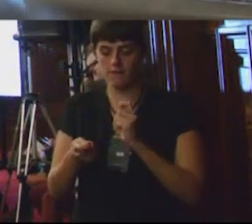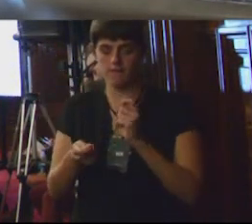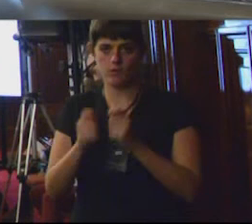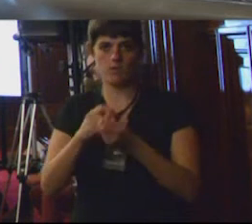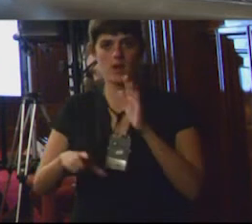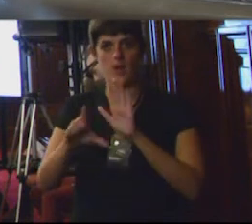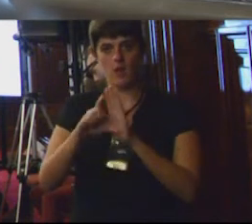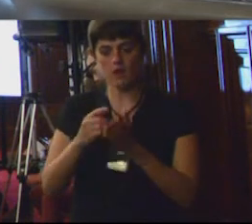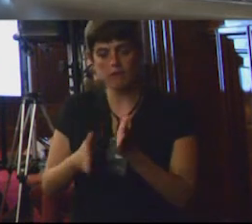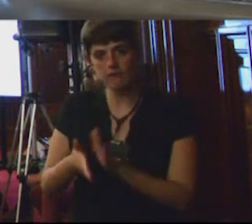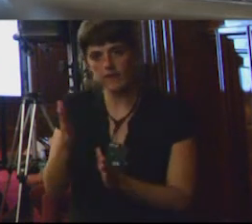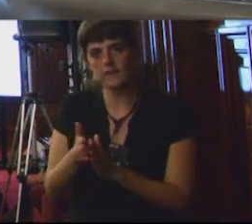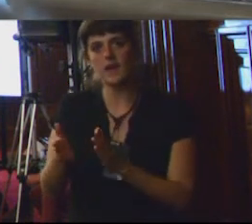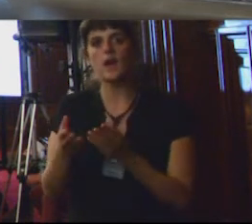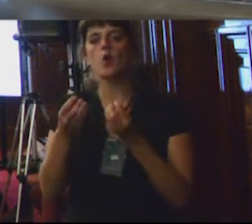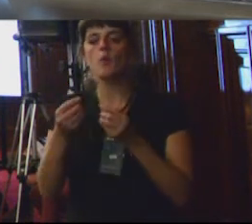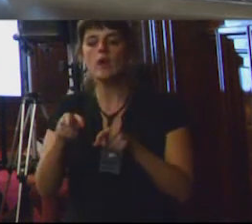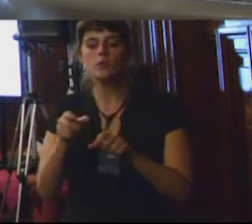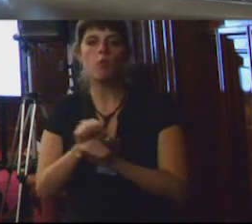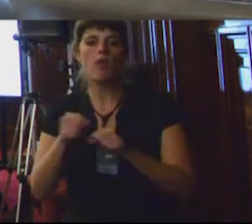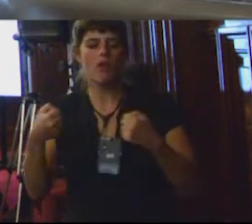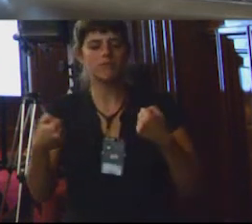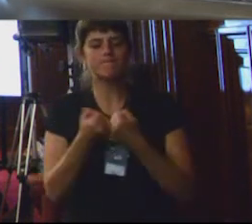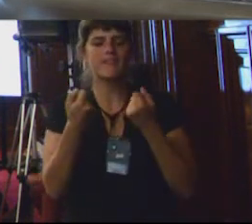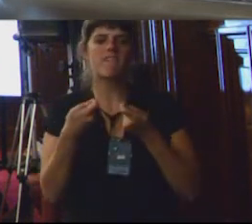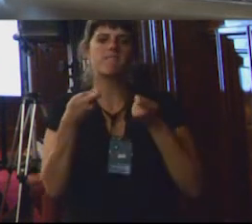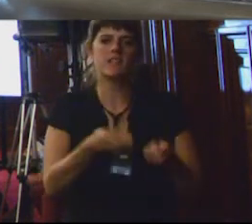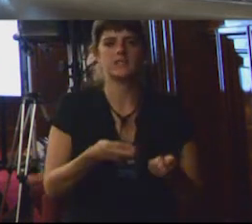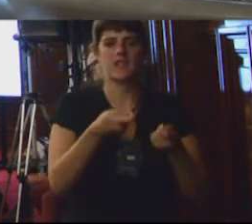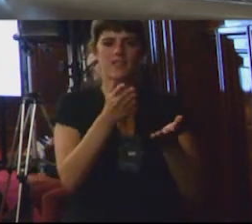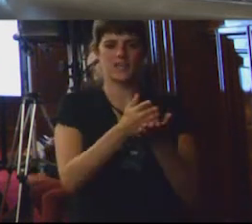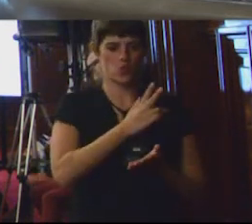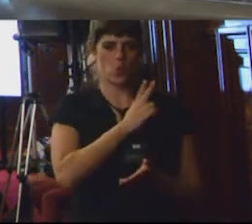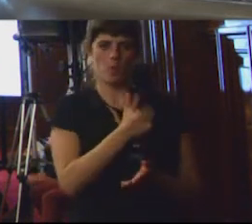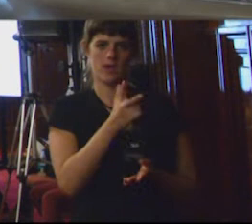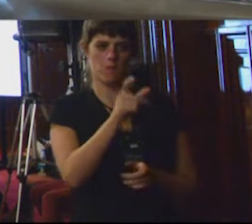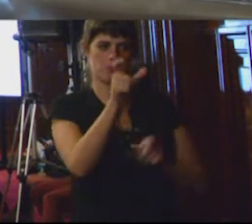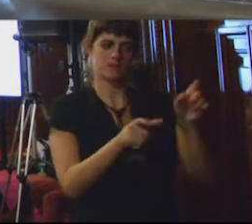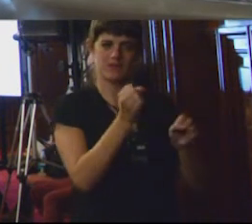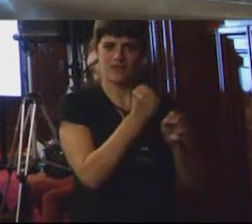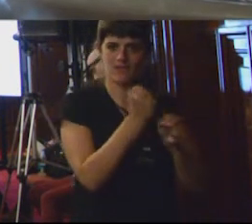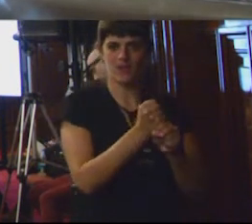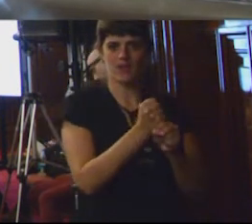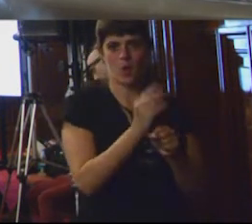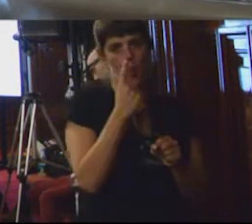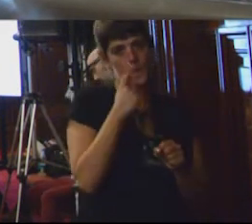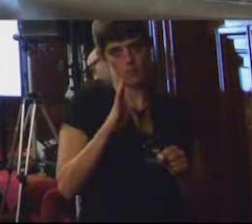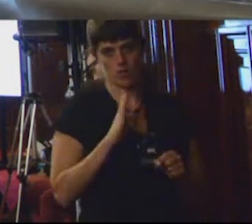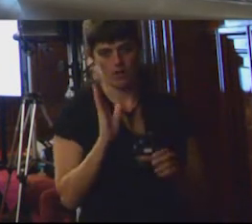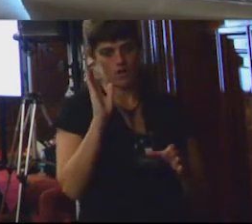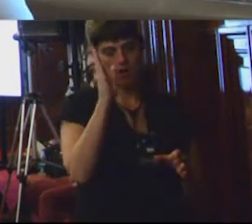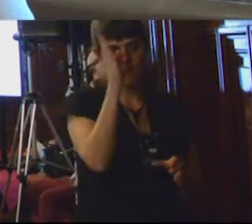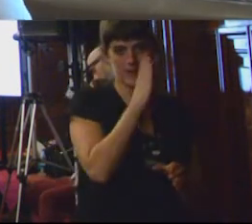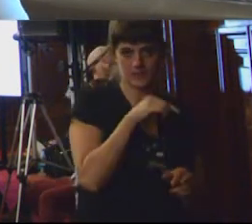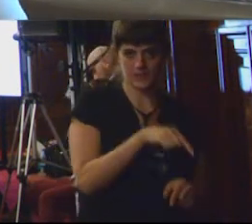presentando para los derechos humanos de los trabajadores y las trabajadoras del Brasil. En ese sentido, no está